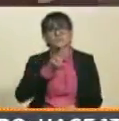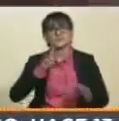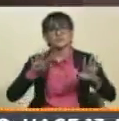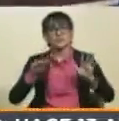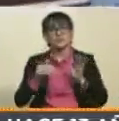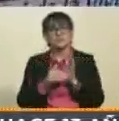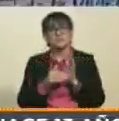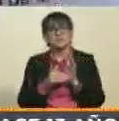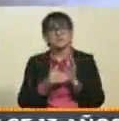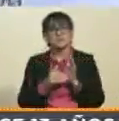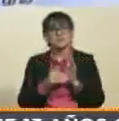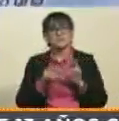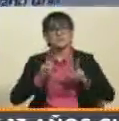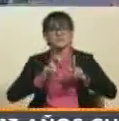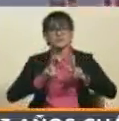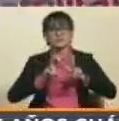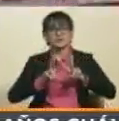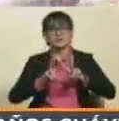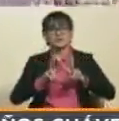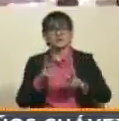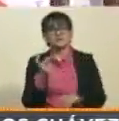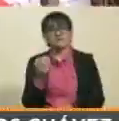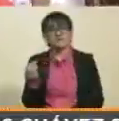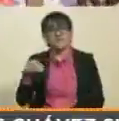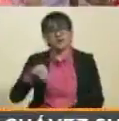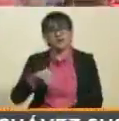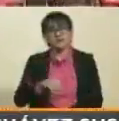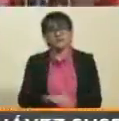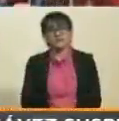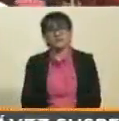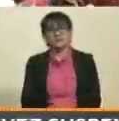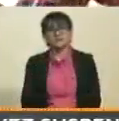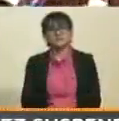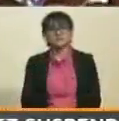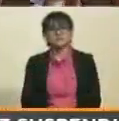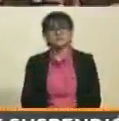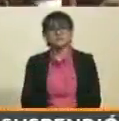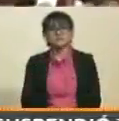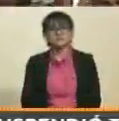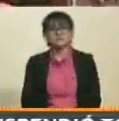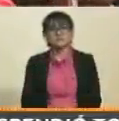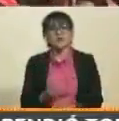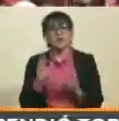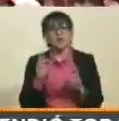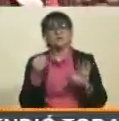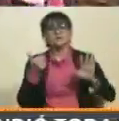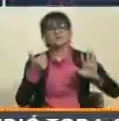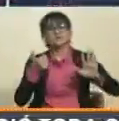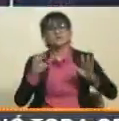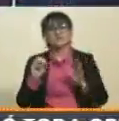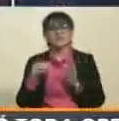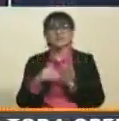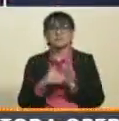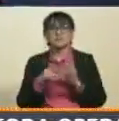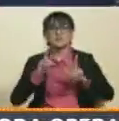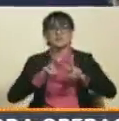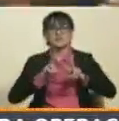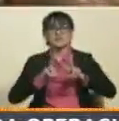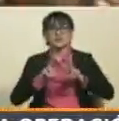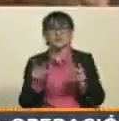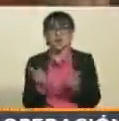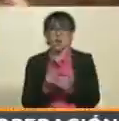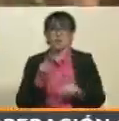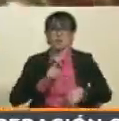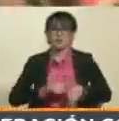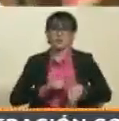29.000 viviendas, pero falta mucho más. Tenemos que llegar a 60.000 viviendas a corto plazo,